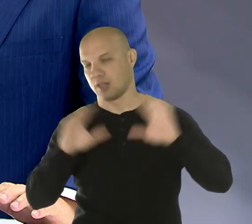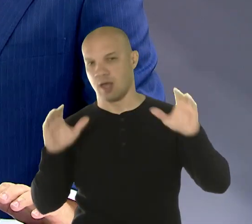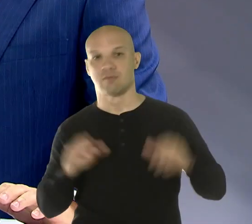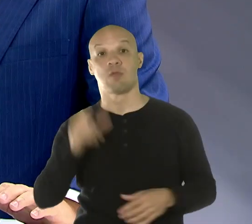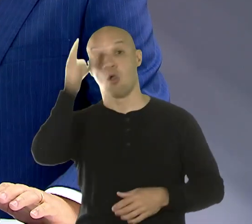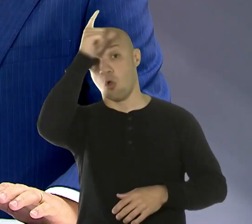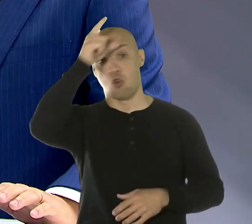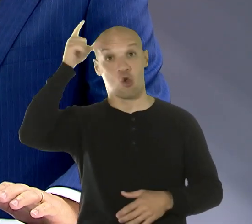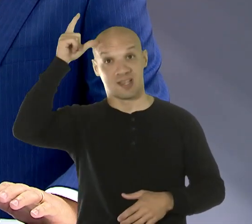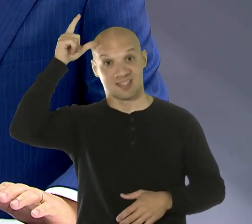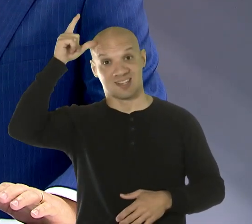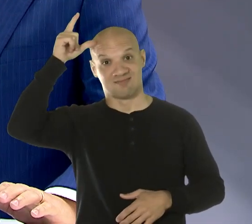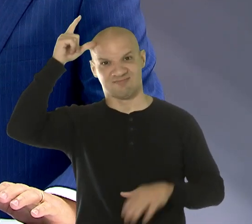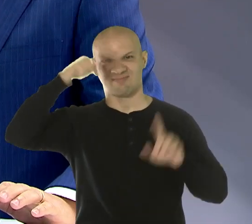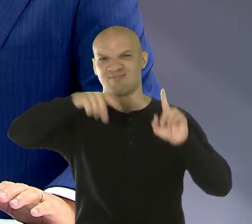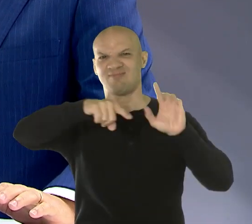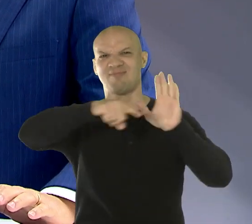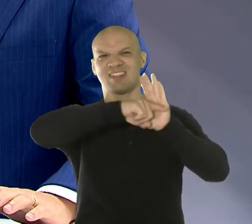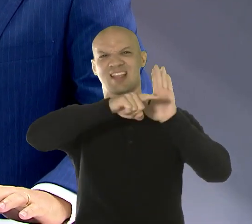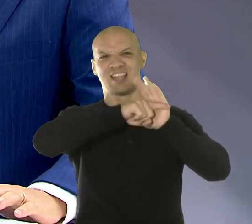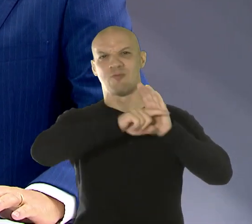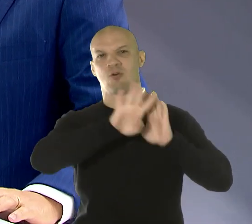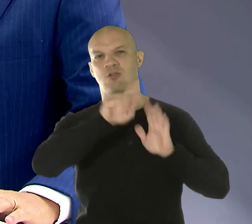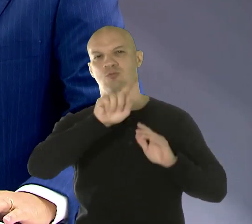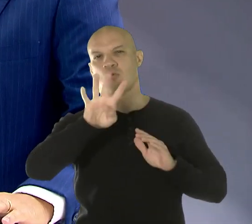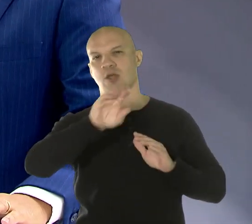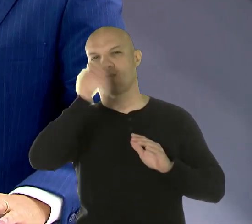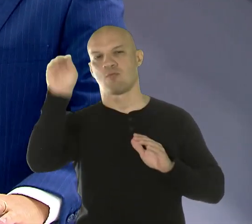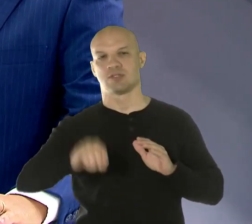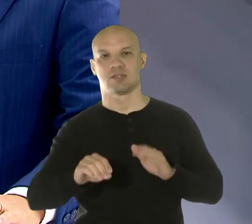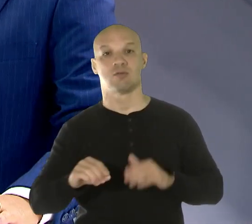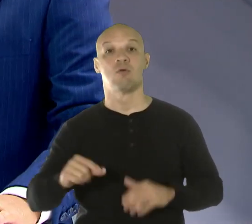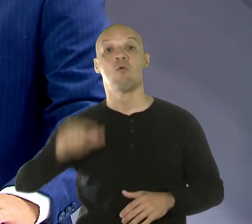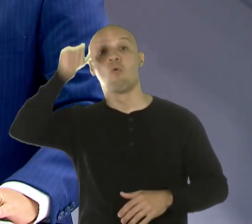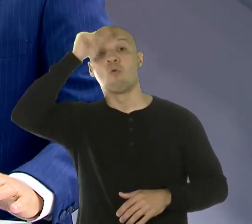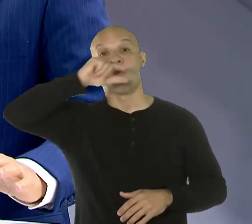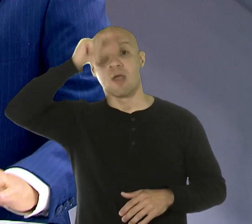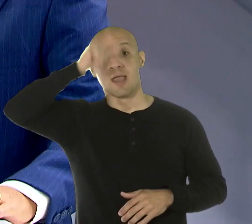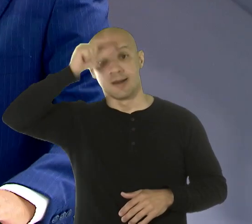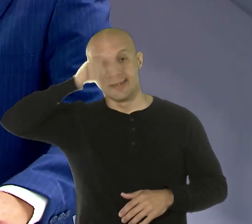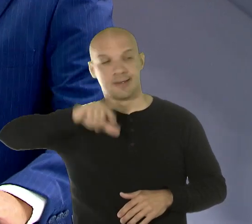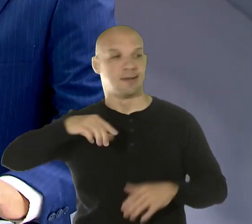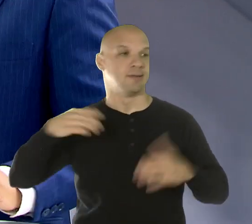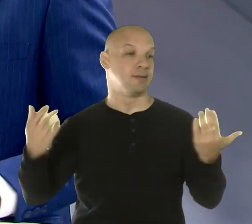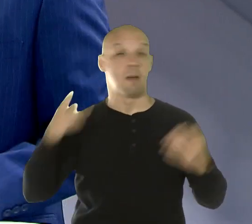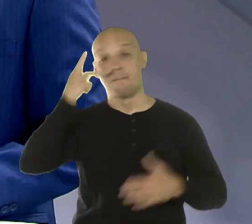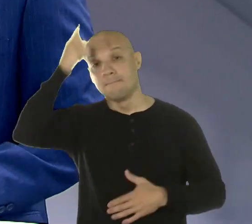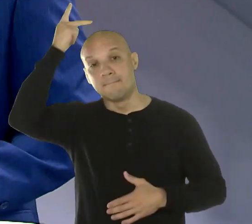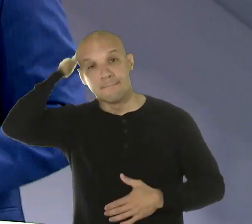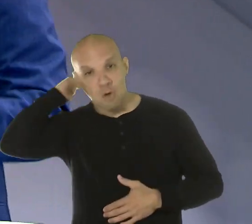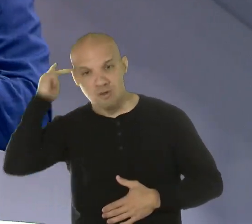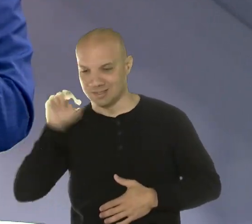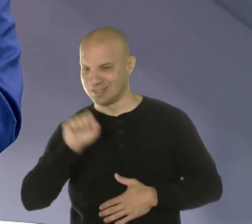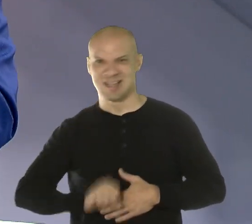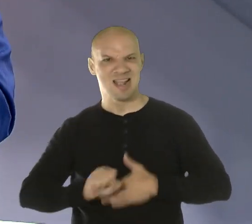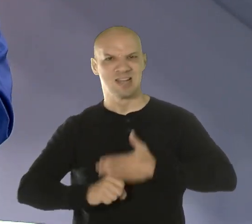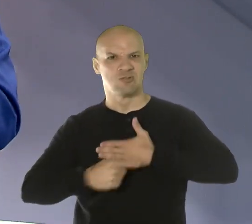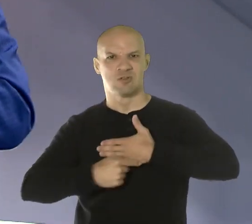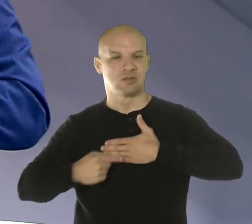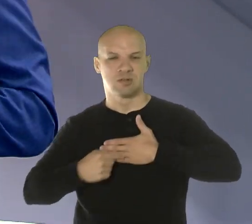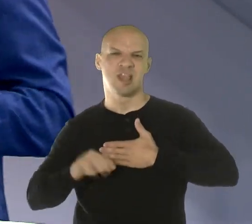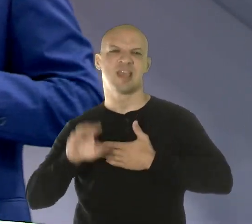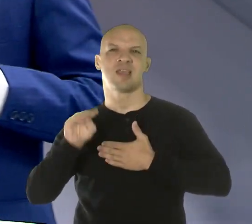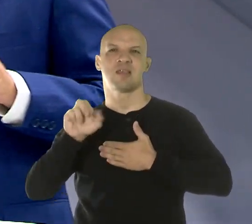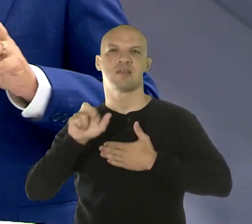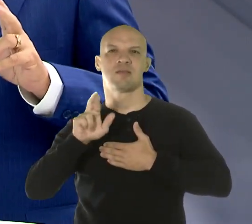Loíza, con un negativo 4.4%. Guayanilla, también está en esa región. Ponce está en el sur también. Y Maricao, que siempre